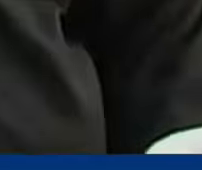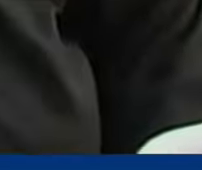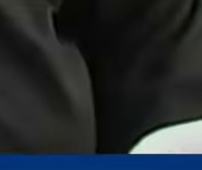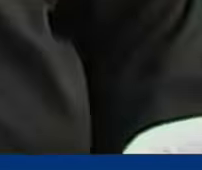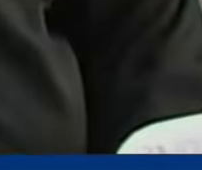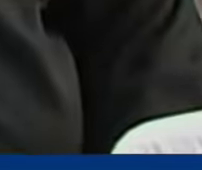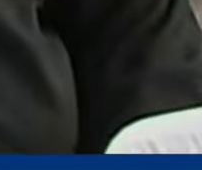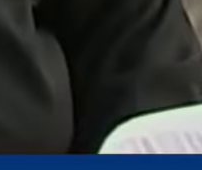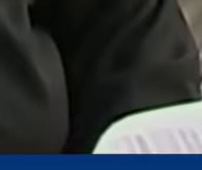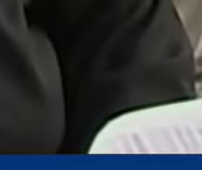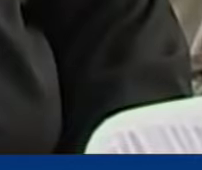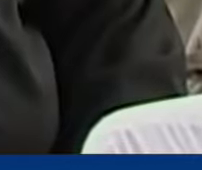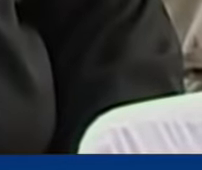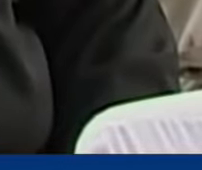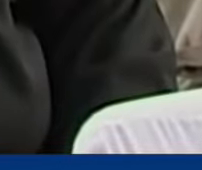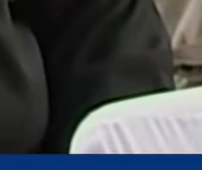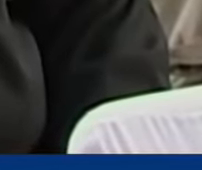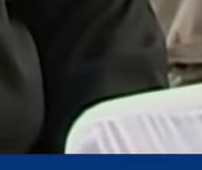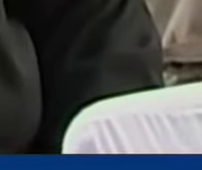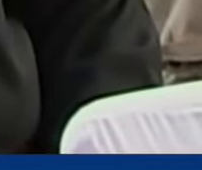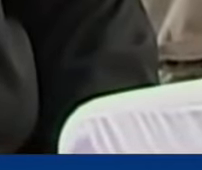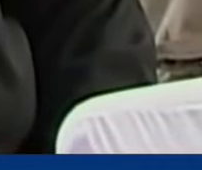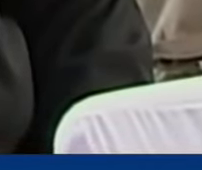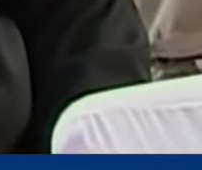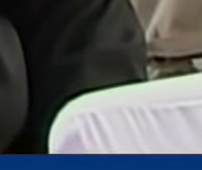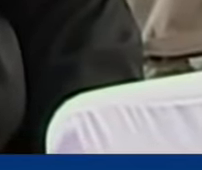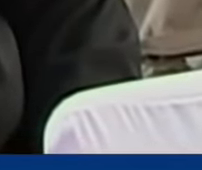Open the door, ¿sí?